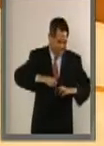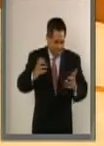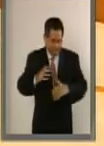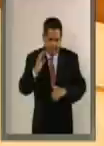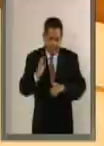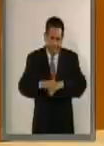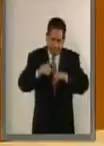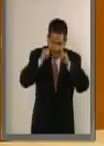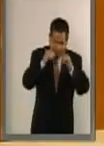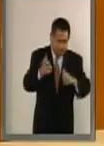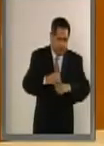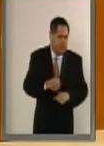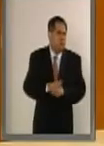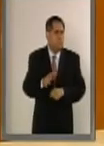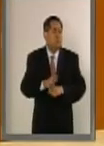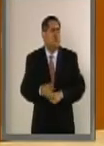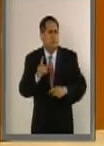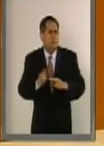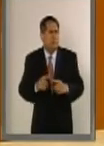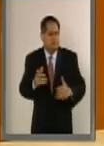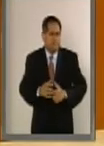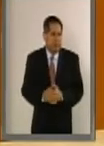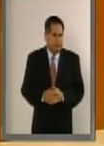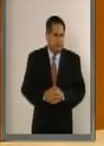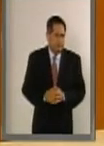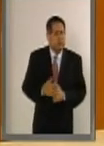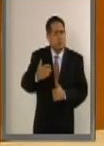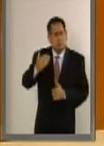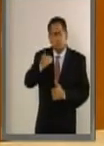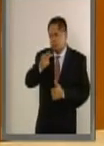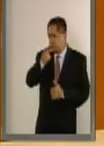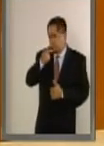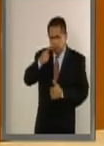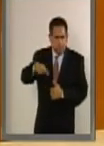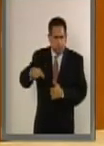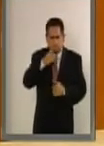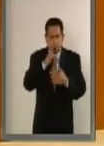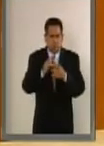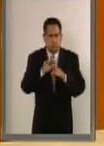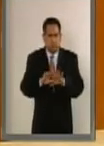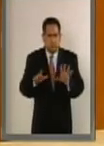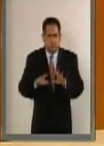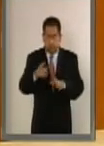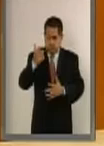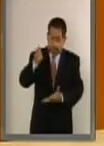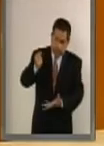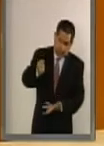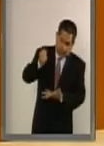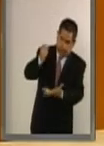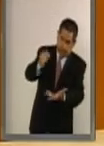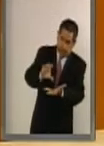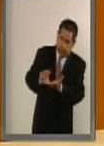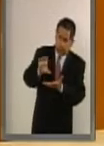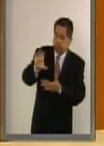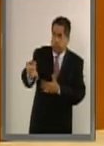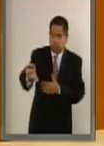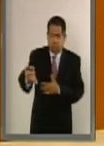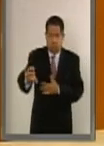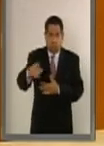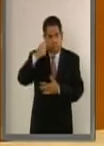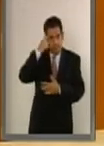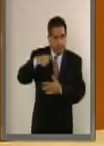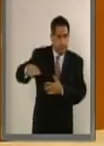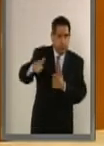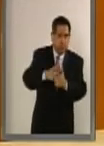concretas. Una de ellas es, y se ha hablado, de esa renuncia a los recursos públicos, el